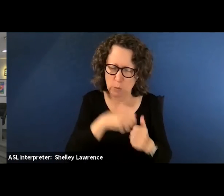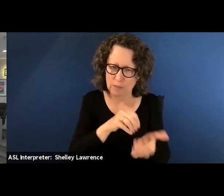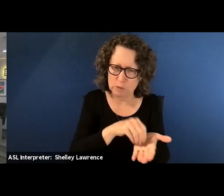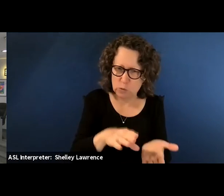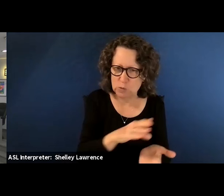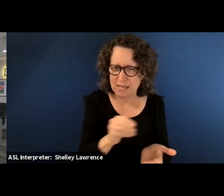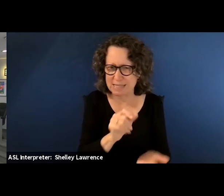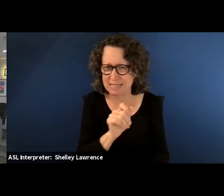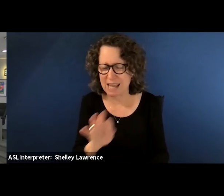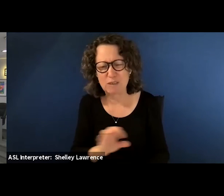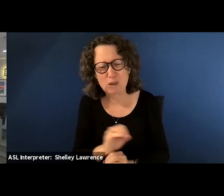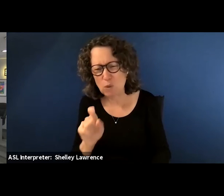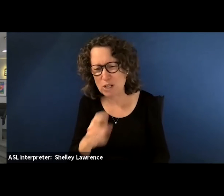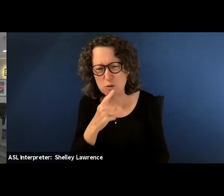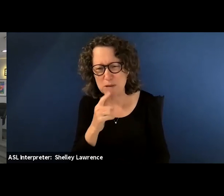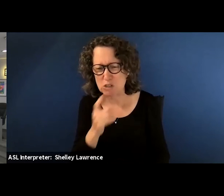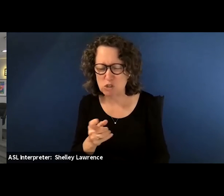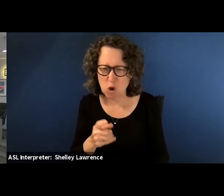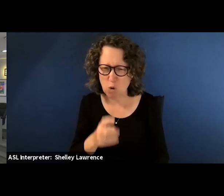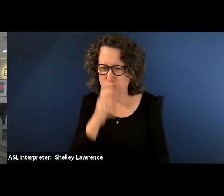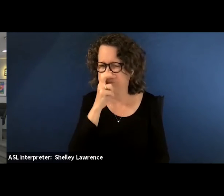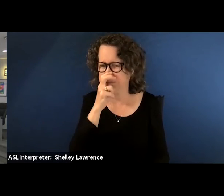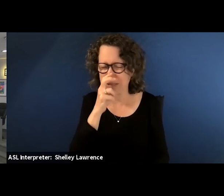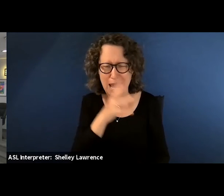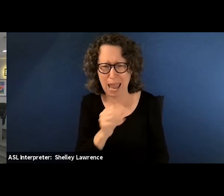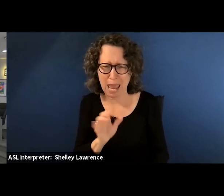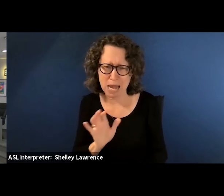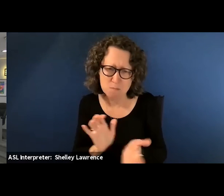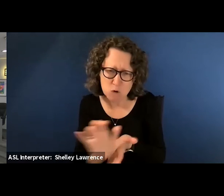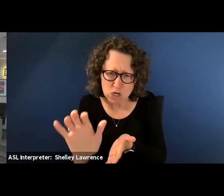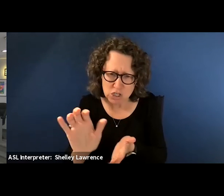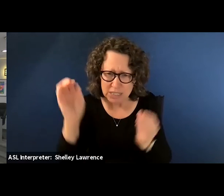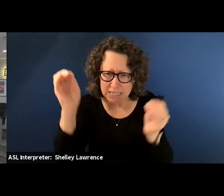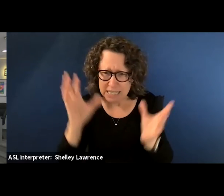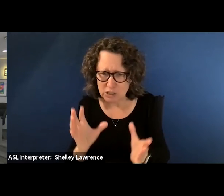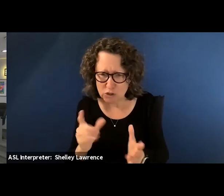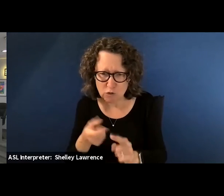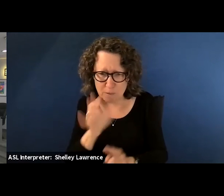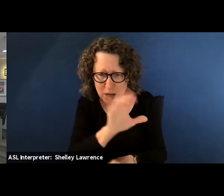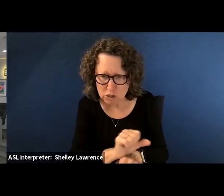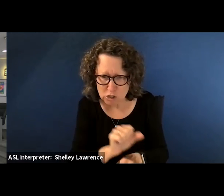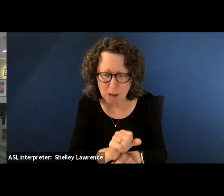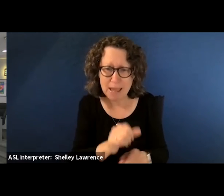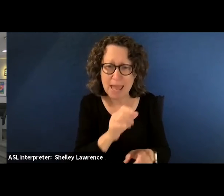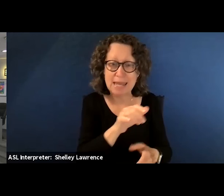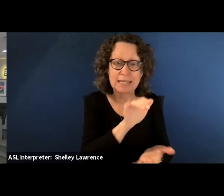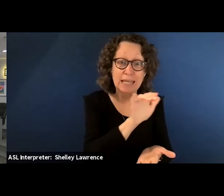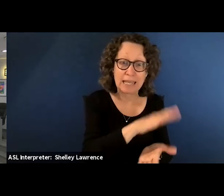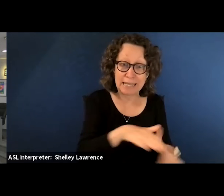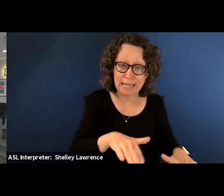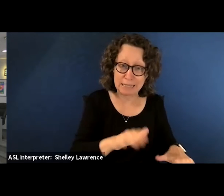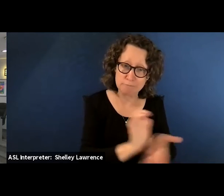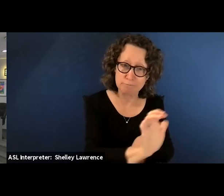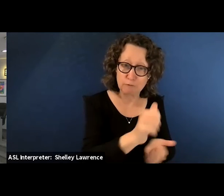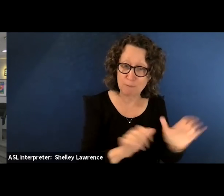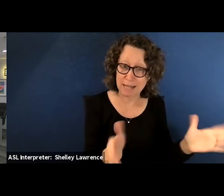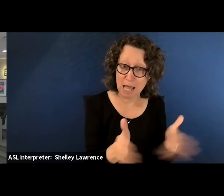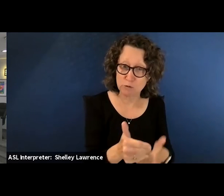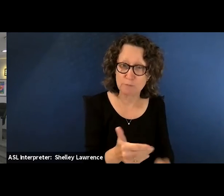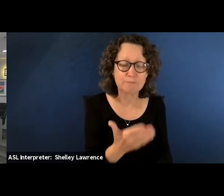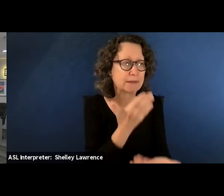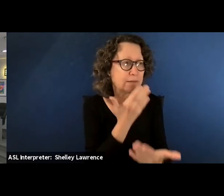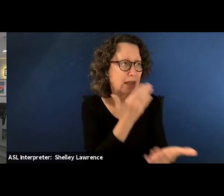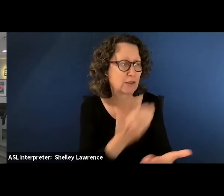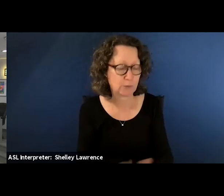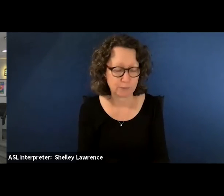ser tan malos con los maestros y con los niños que no se quieren vacunar. Y esto pues está alejando a los